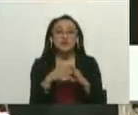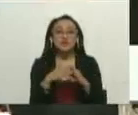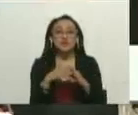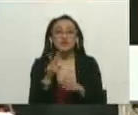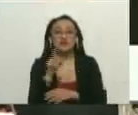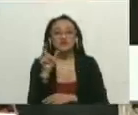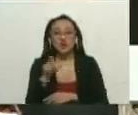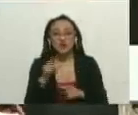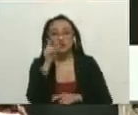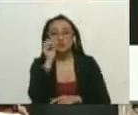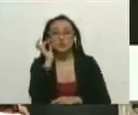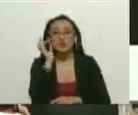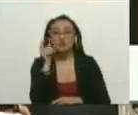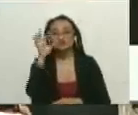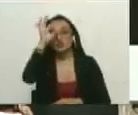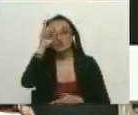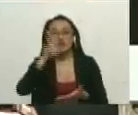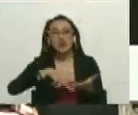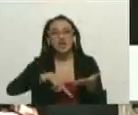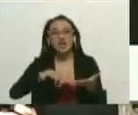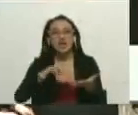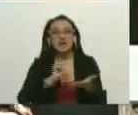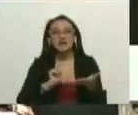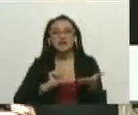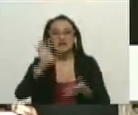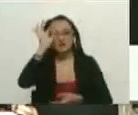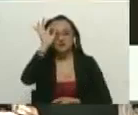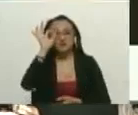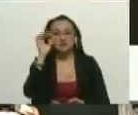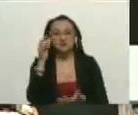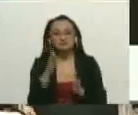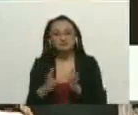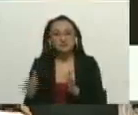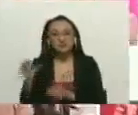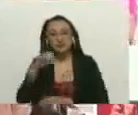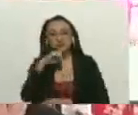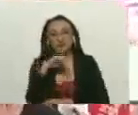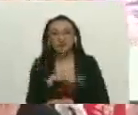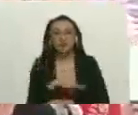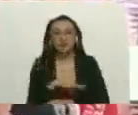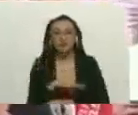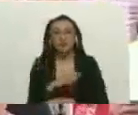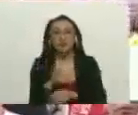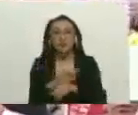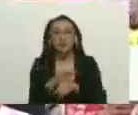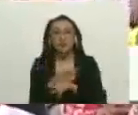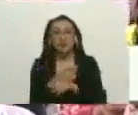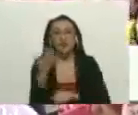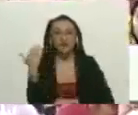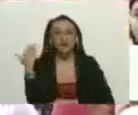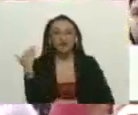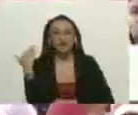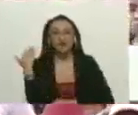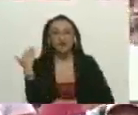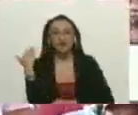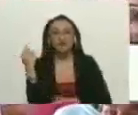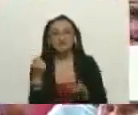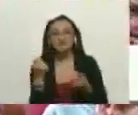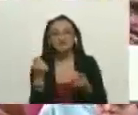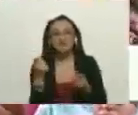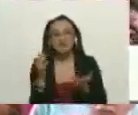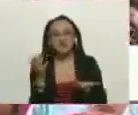venezolanas que no sabían leer y escribir. Y que durante toda la historia de los gobiernos que pasaron, nadie los